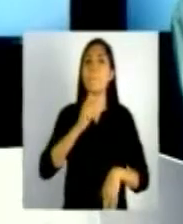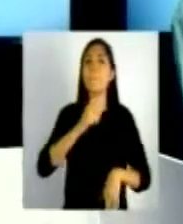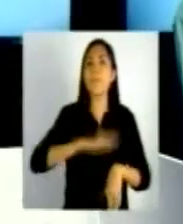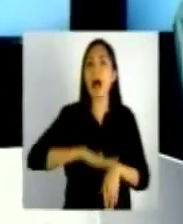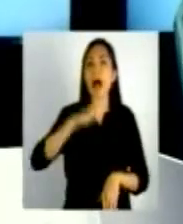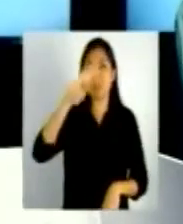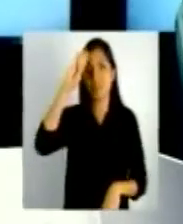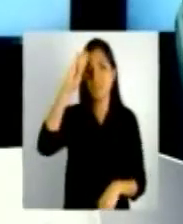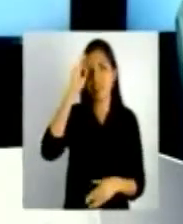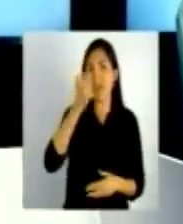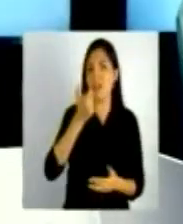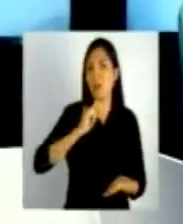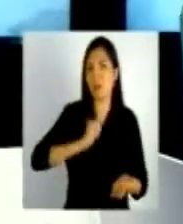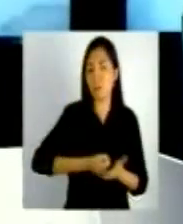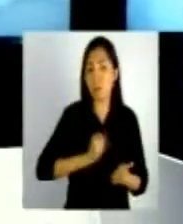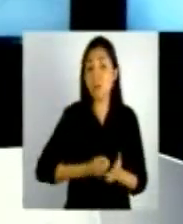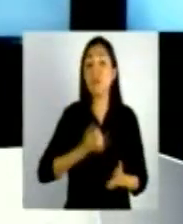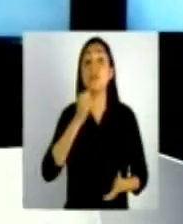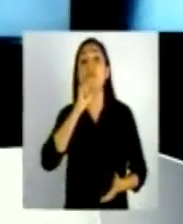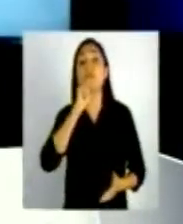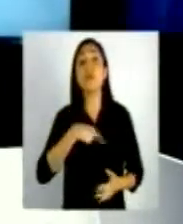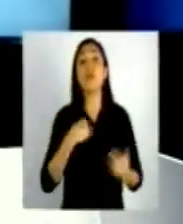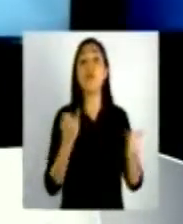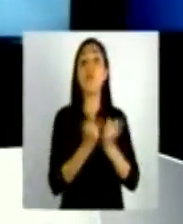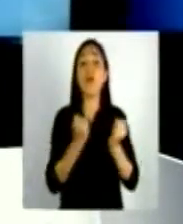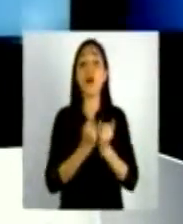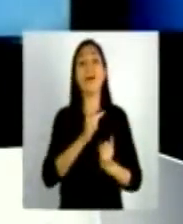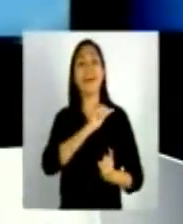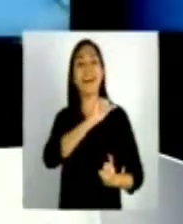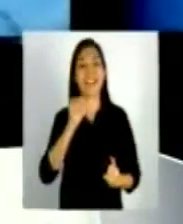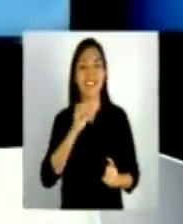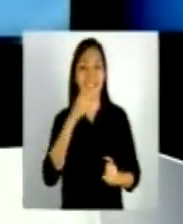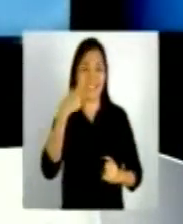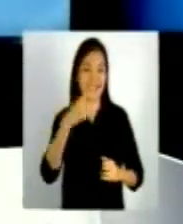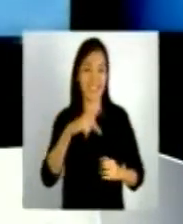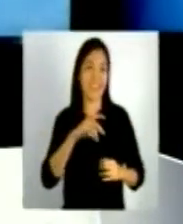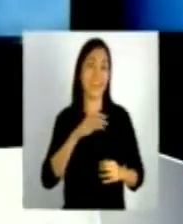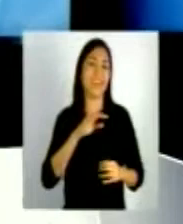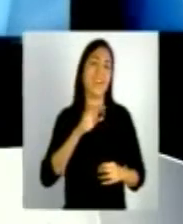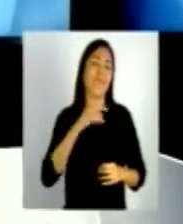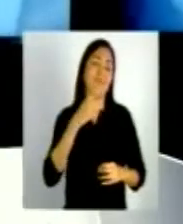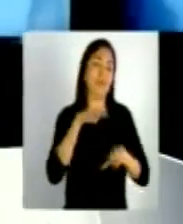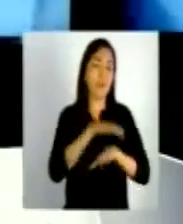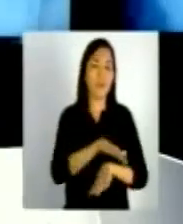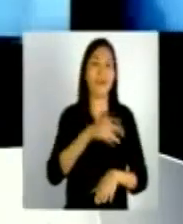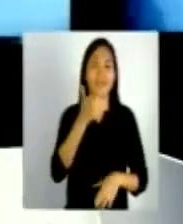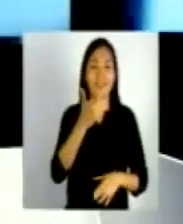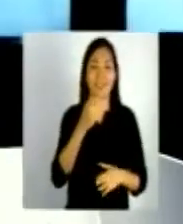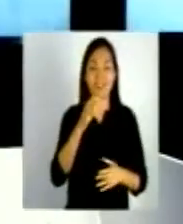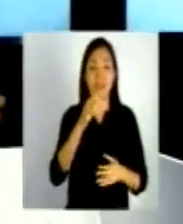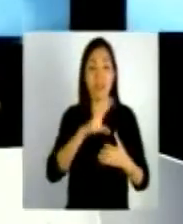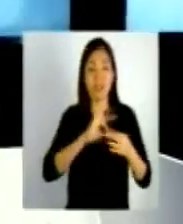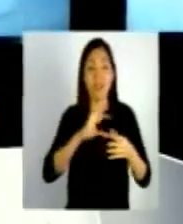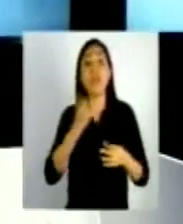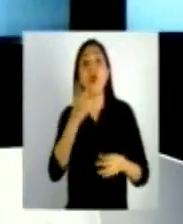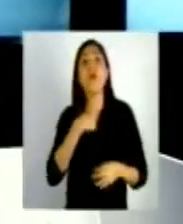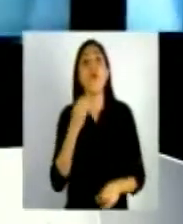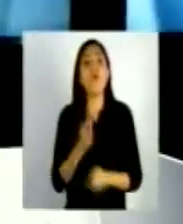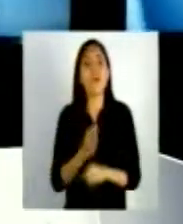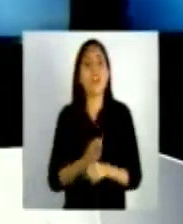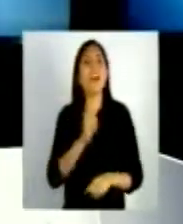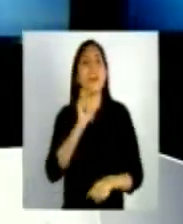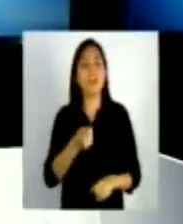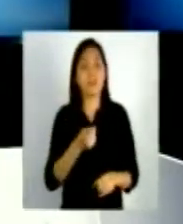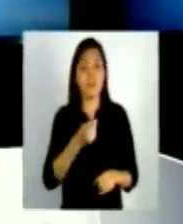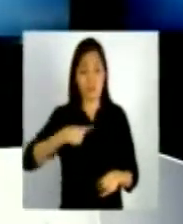me comprometo a continuar con la disciplina fiscal que el gobierno del estado ha venido implementando durante este sexenio. No podemos perder de